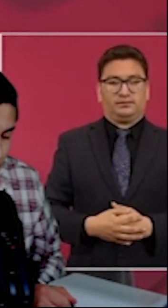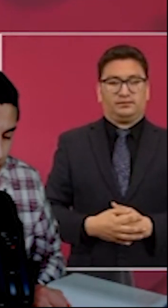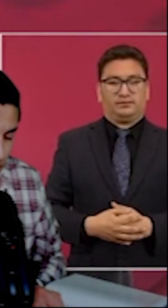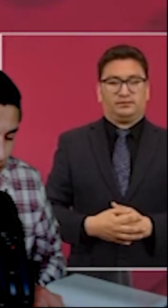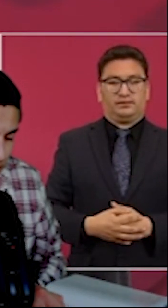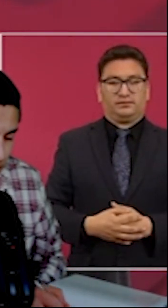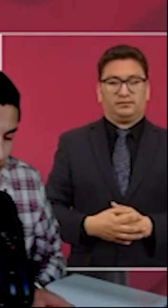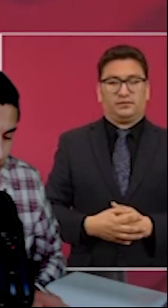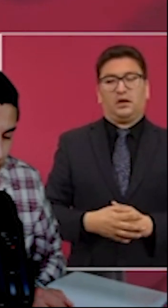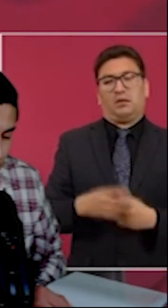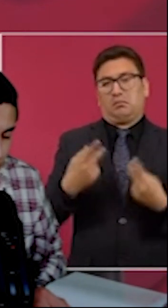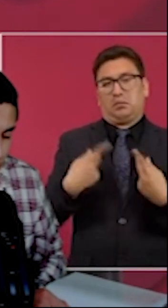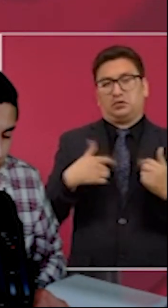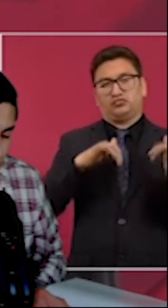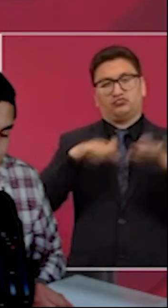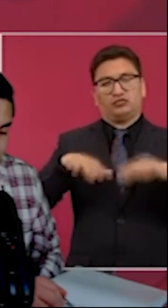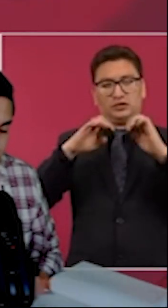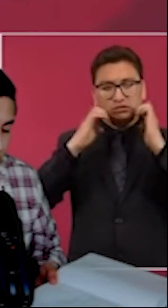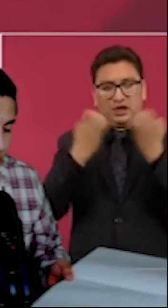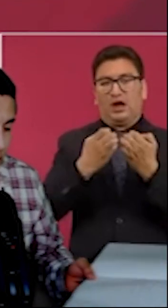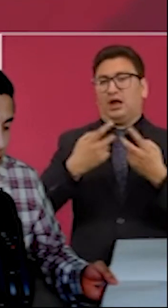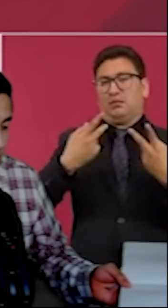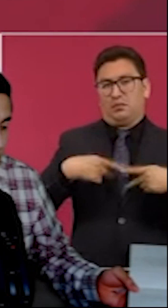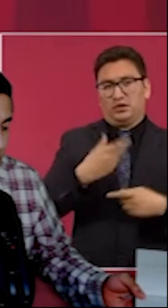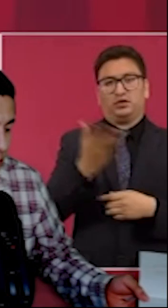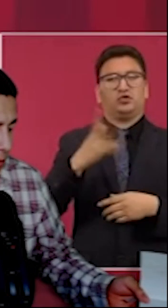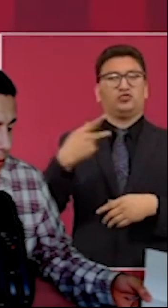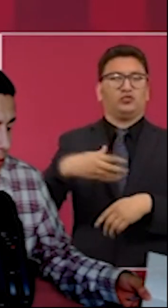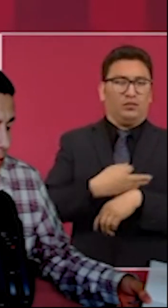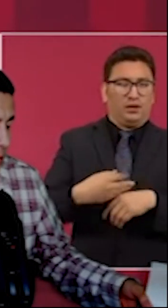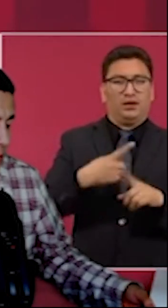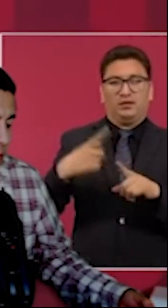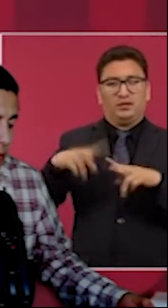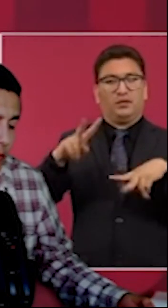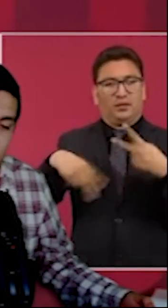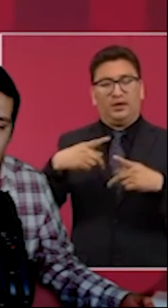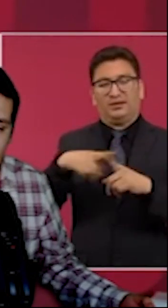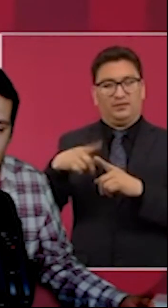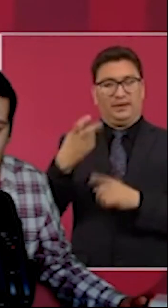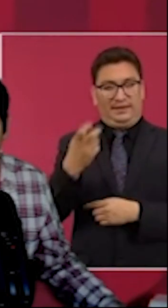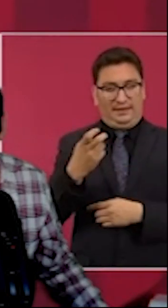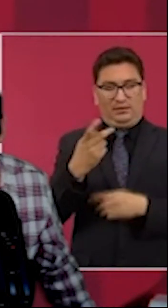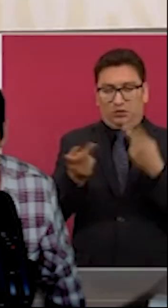los que asisten a los estadios, a la gente que va con sus familias, y que a partir de ahí